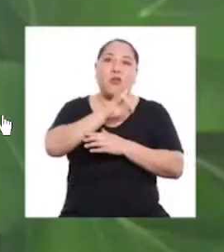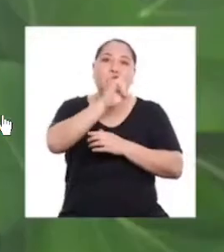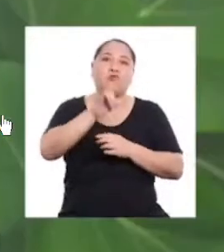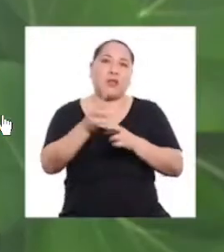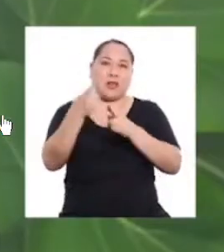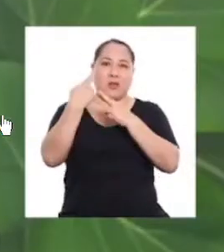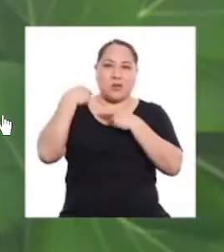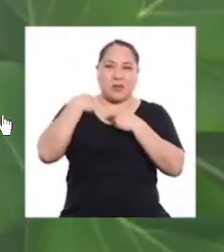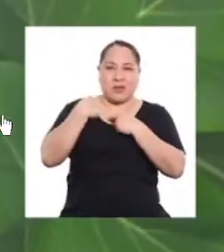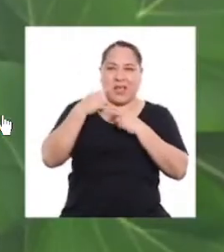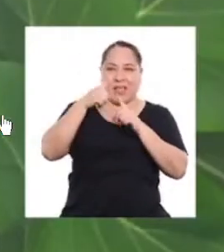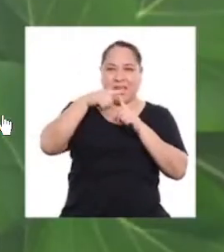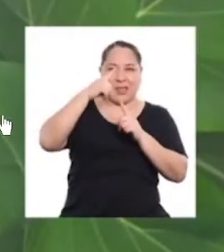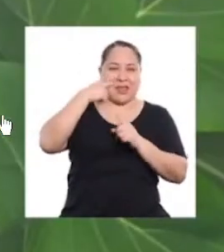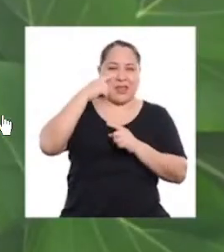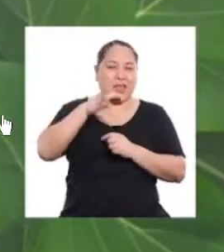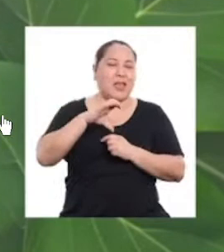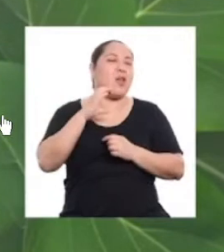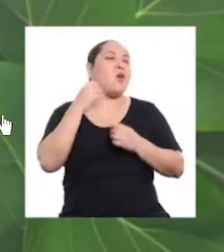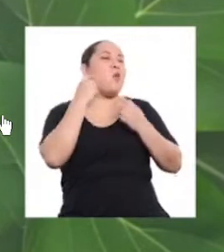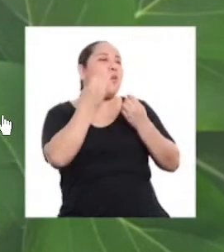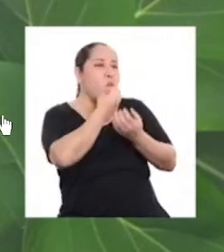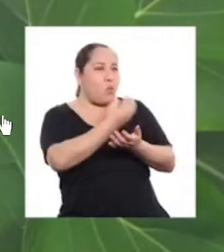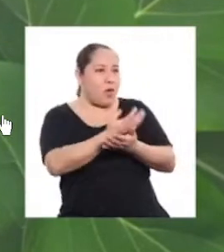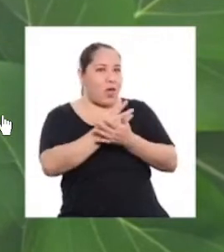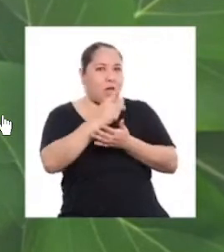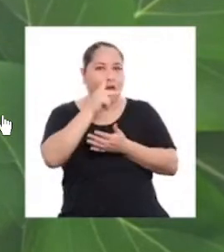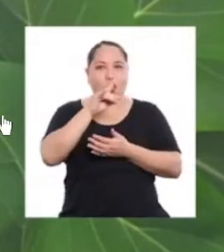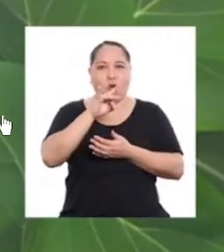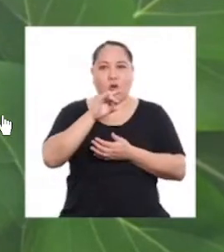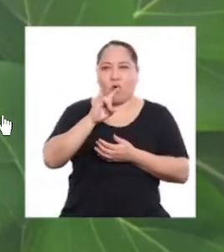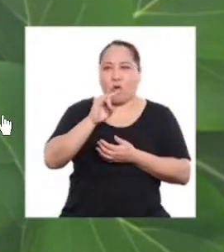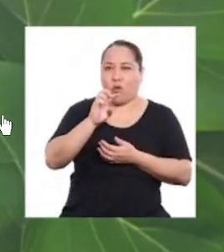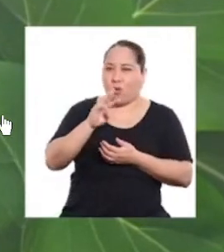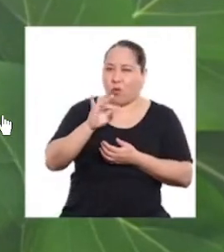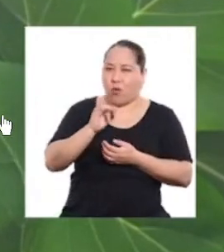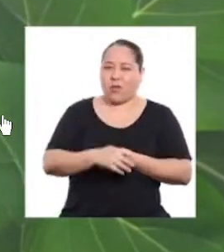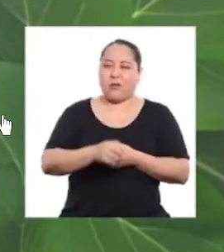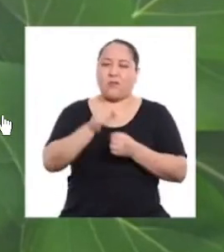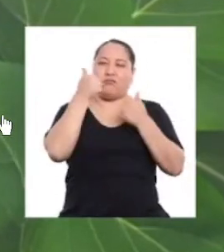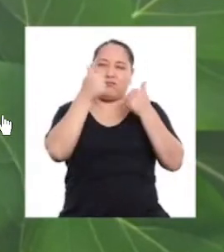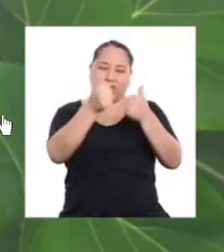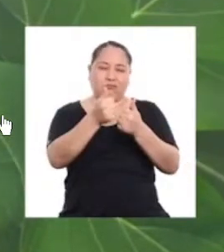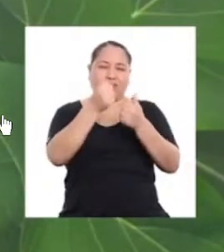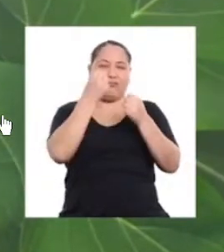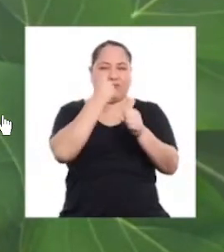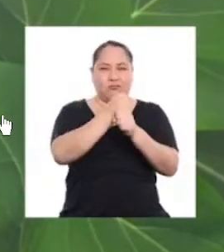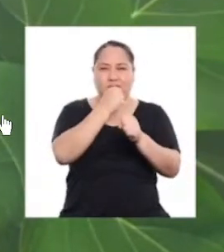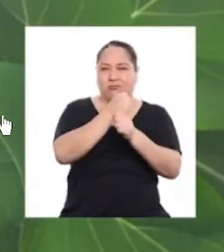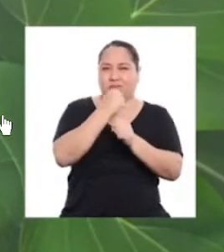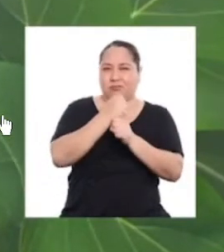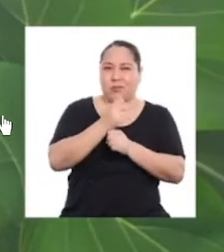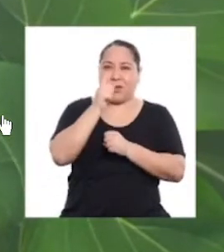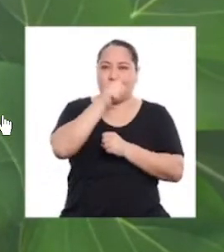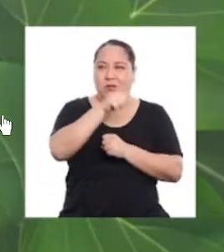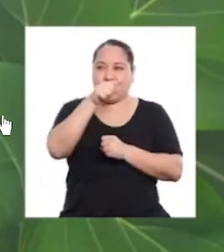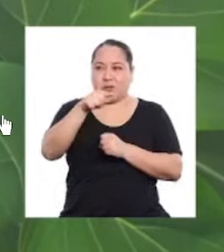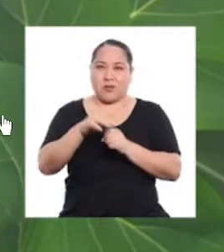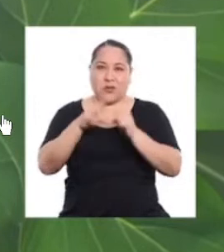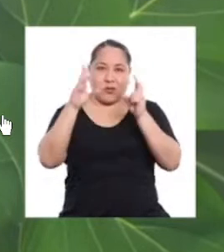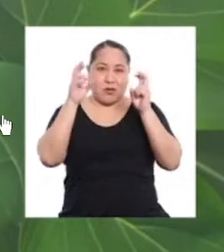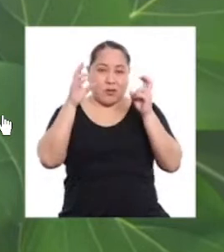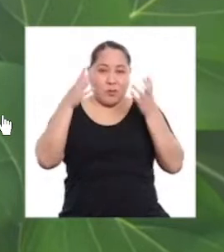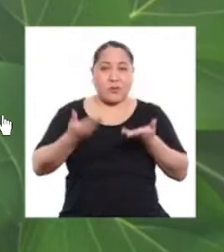TIC. Muy bien, Cubitami. Seguro estoy que buen trabajo harán con los casos